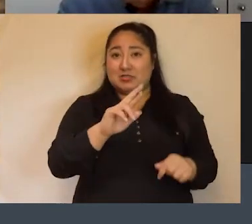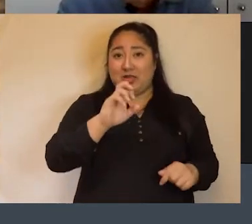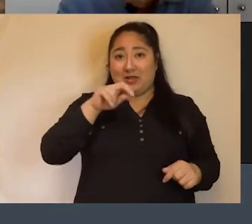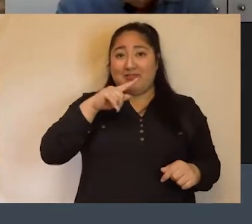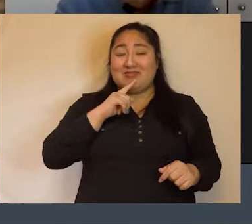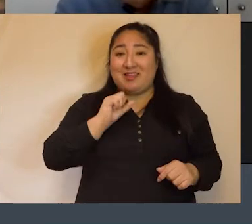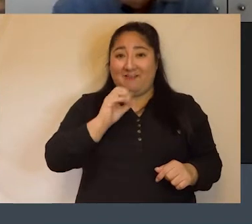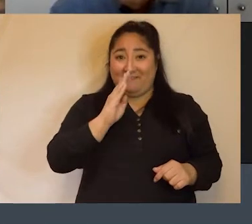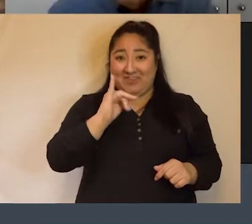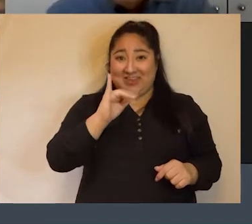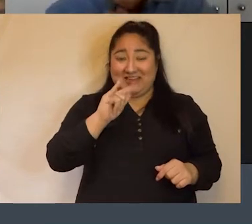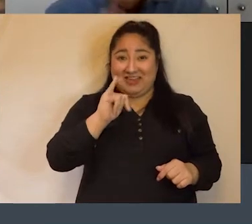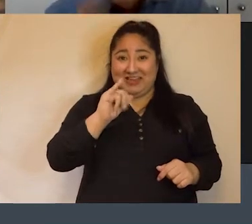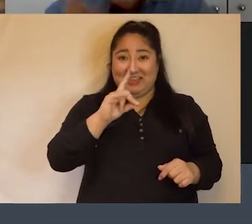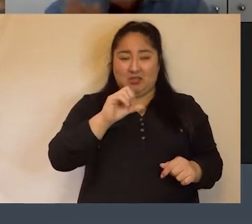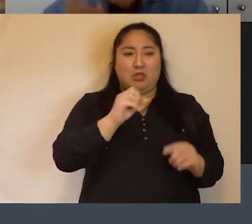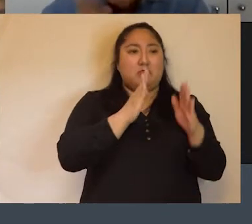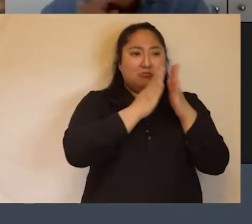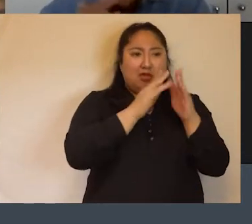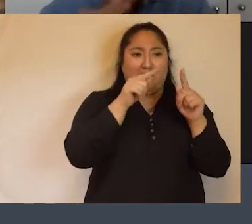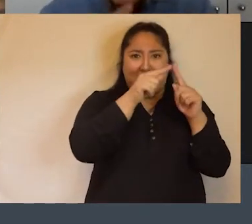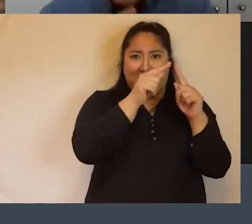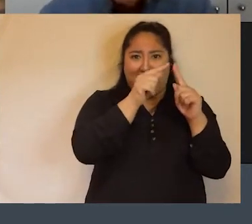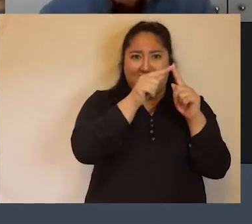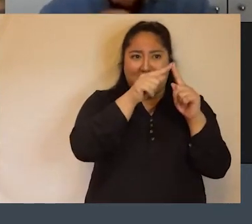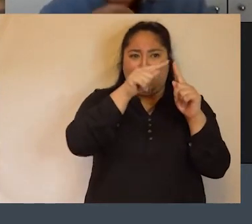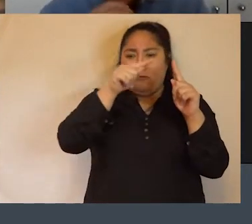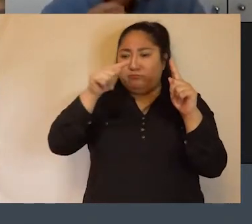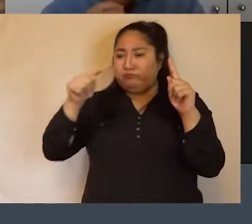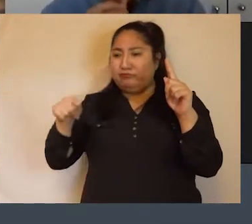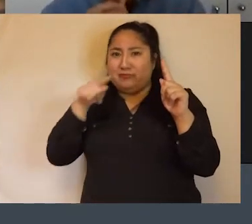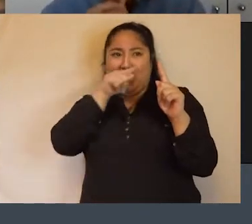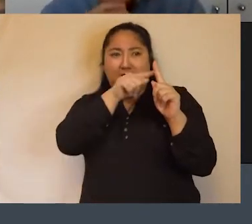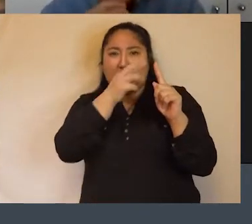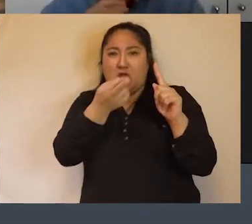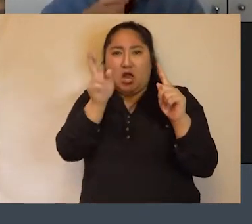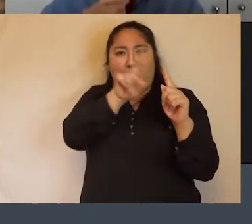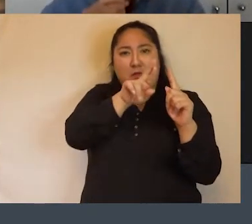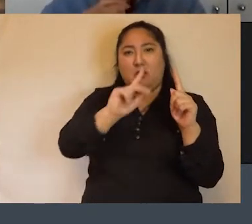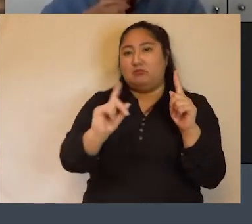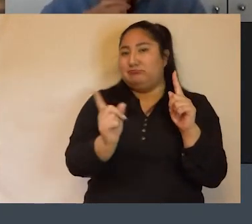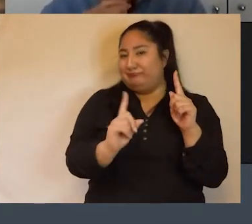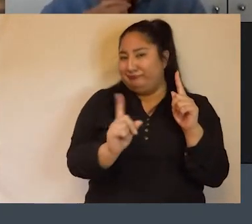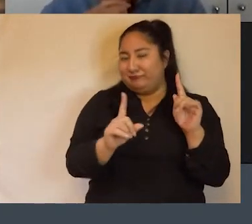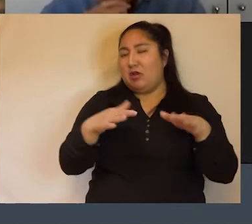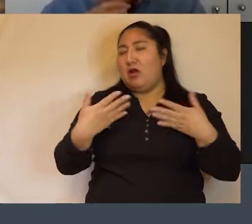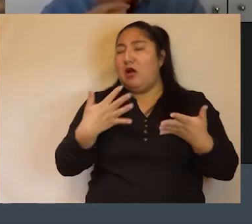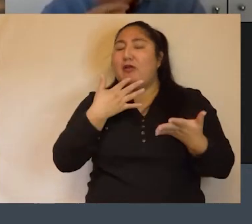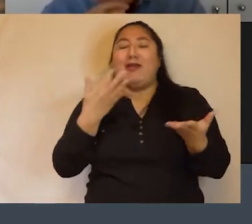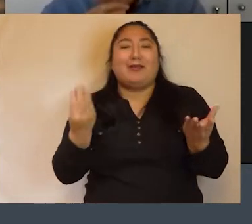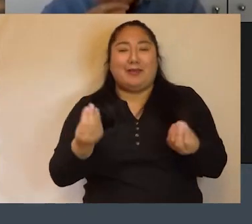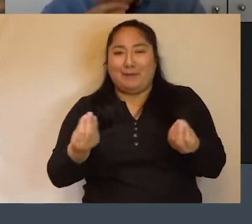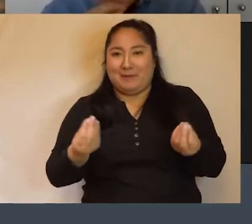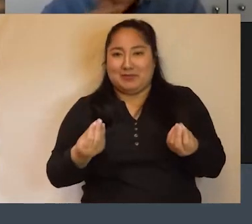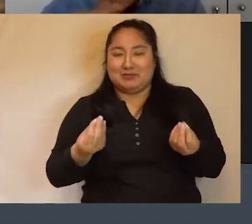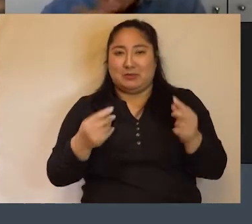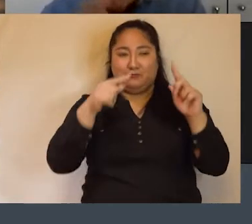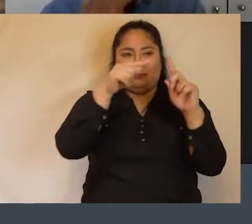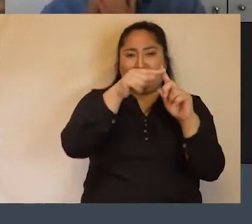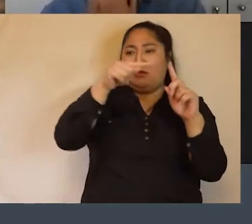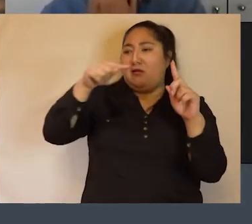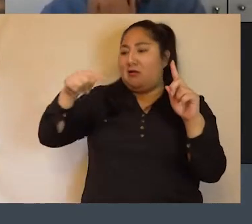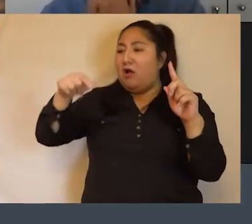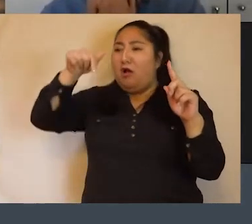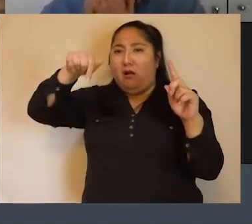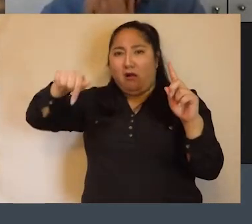decreciendo porque esas rentabilidades iniciales ya no se han vuelto a repetir nunca más. Y por lo tanto, ¿qué es lo que vamos a tener? La rentabilidad